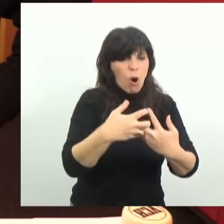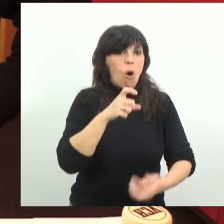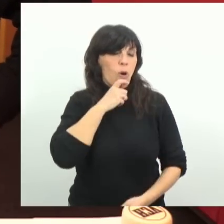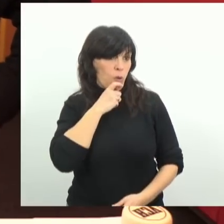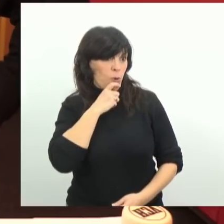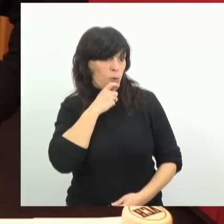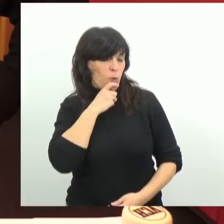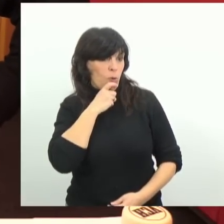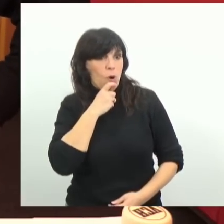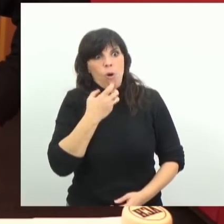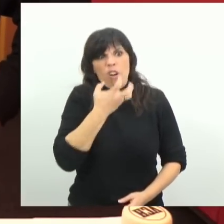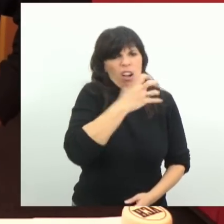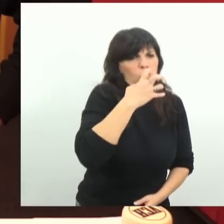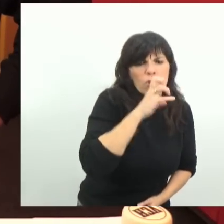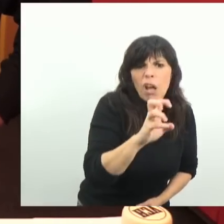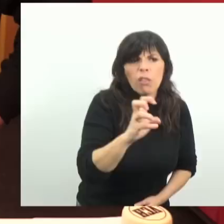Y